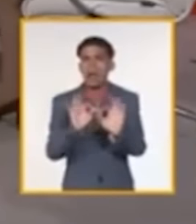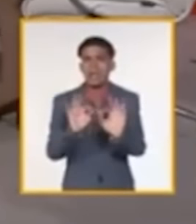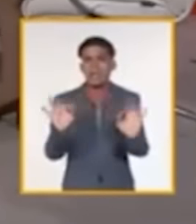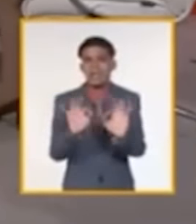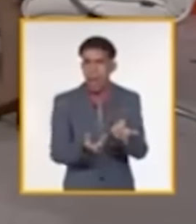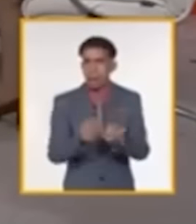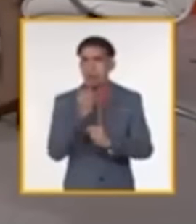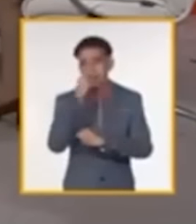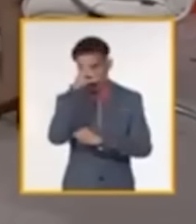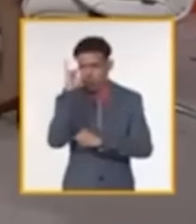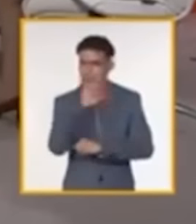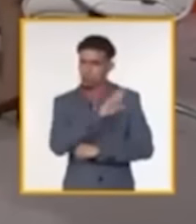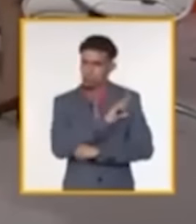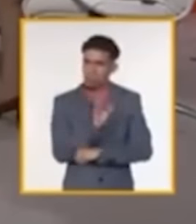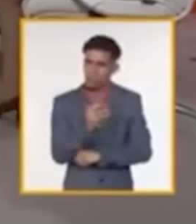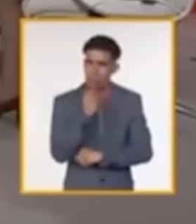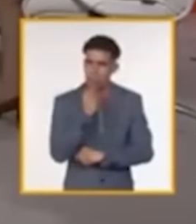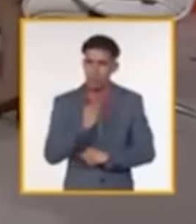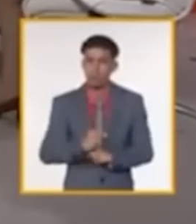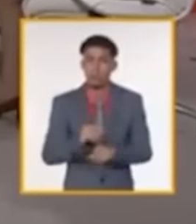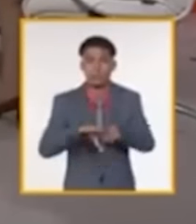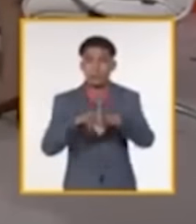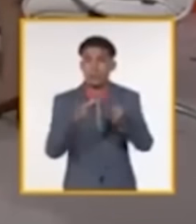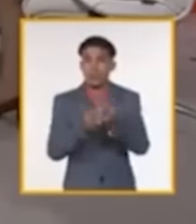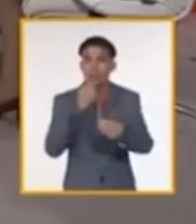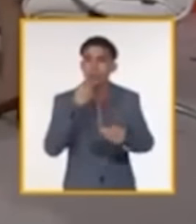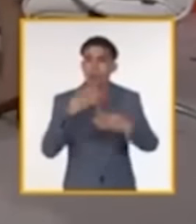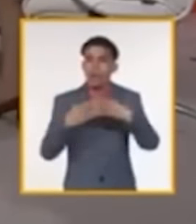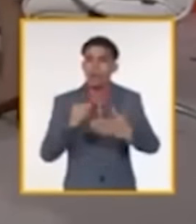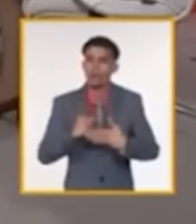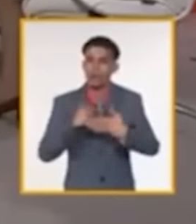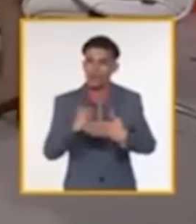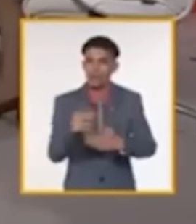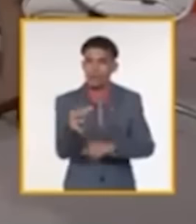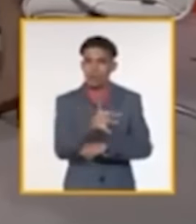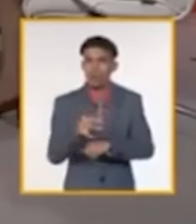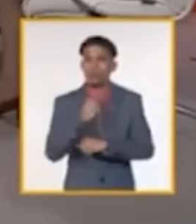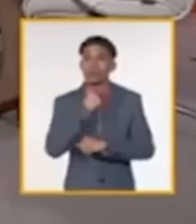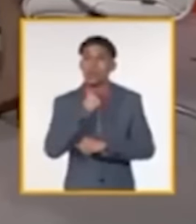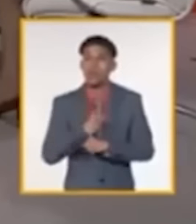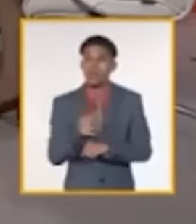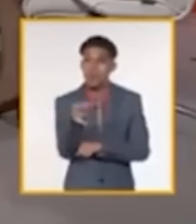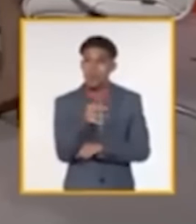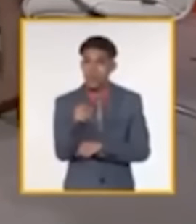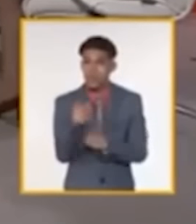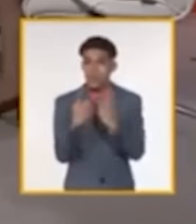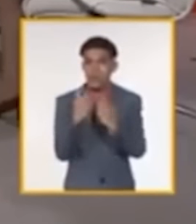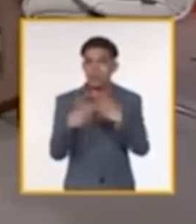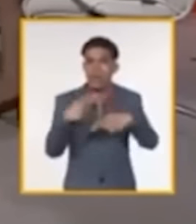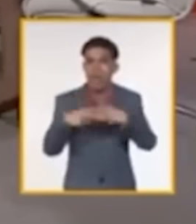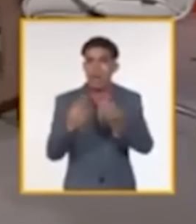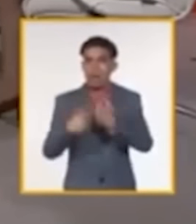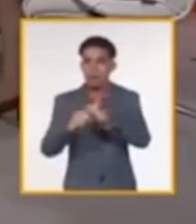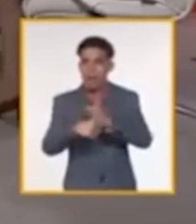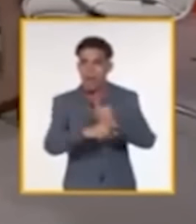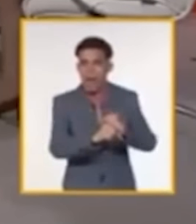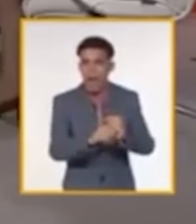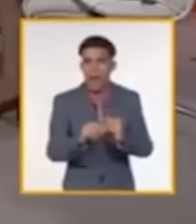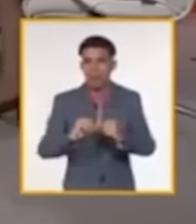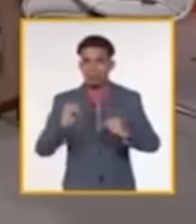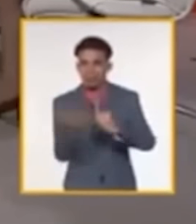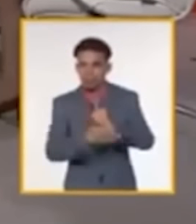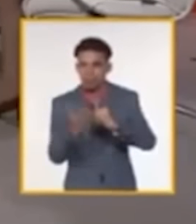estar en un SAF. Estamos hablando de todo tipo de tarea de impacto que en el municipio pueda existir vinculado siempre. Yo creo que aquí